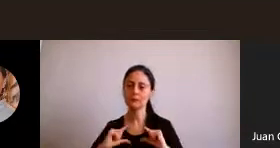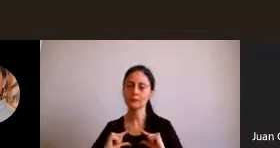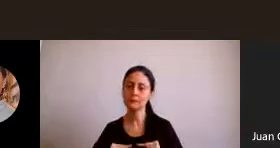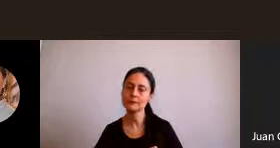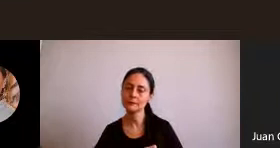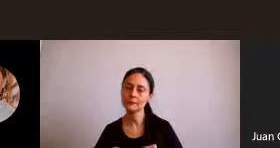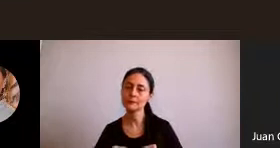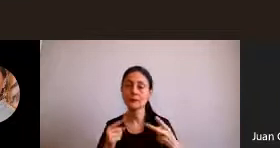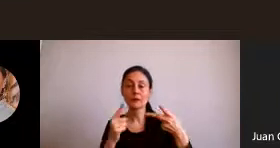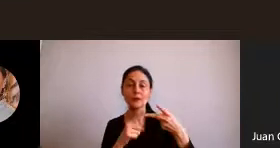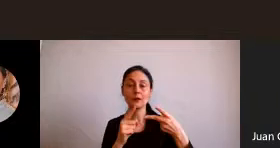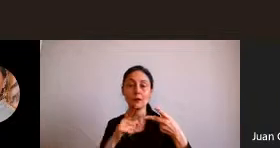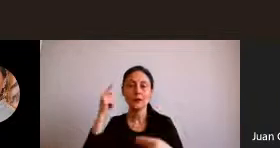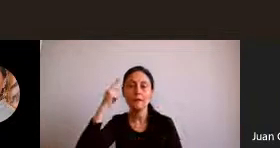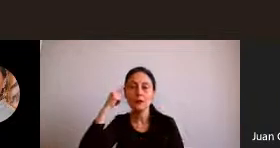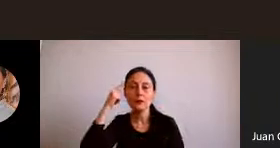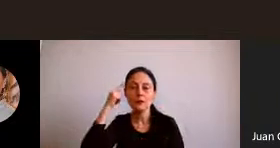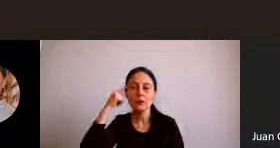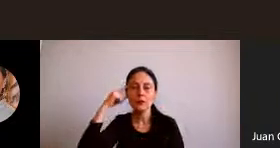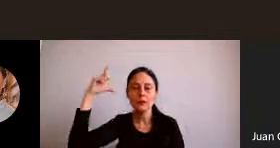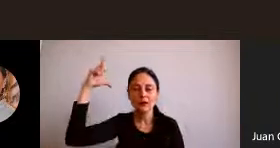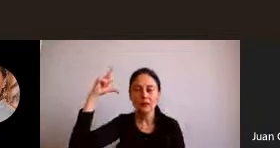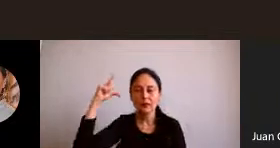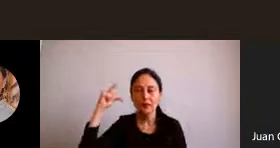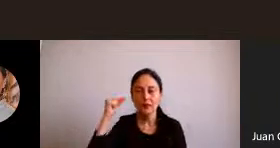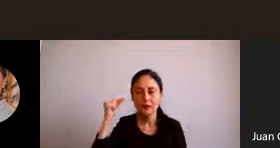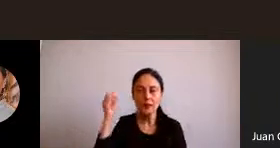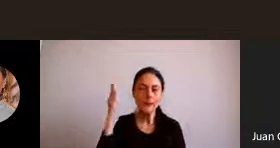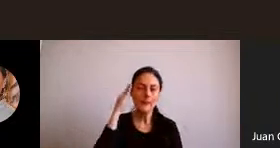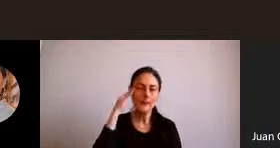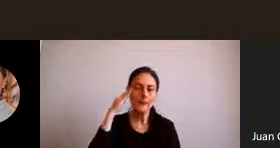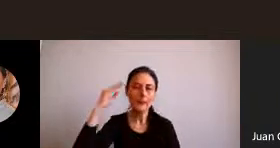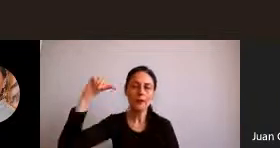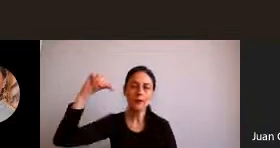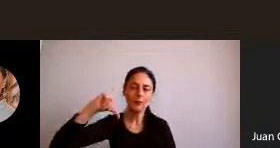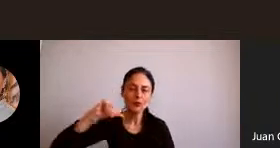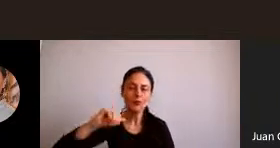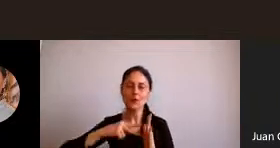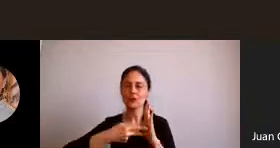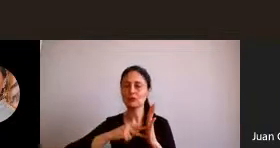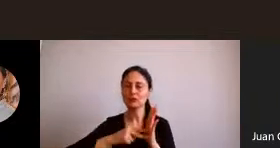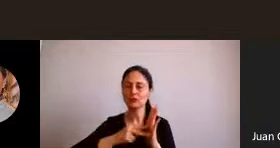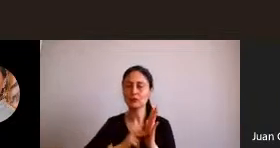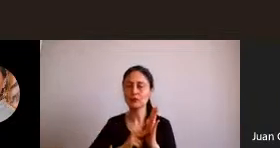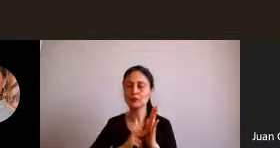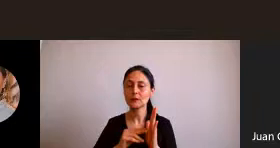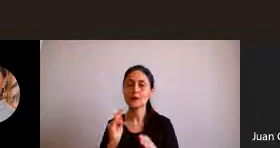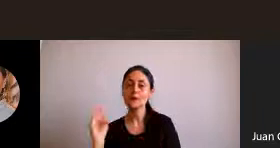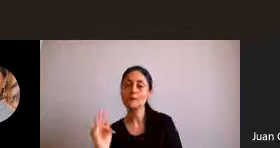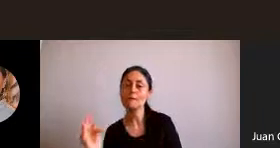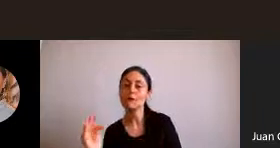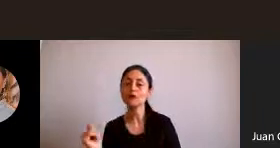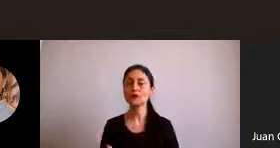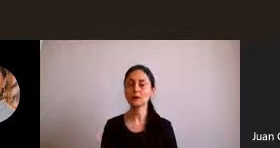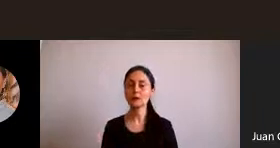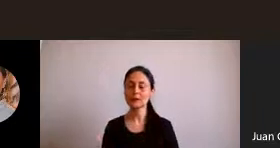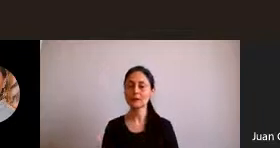disfunciones cognitivas como deterioros cognitivos, mayor pérdida de memoria, dificultad en funciones que se hablan de las funciones